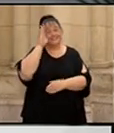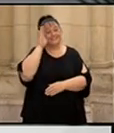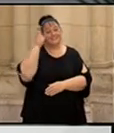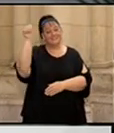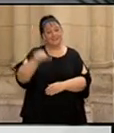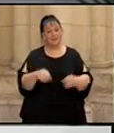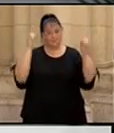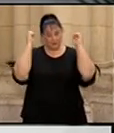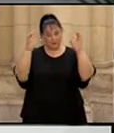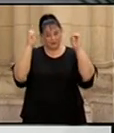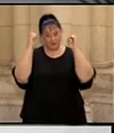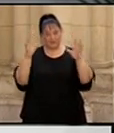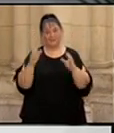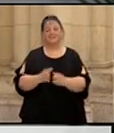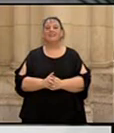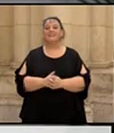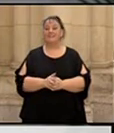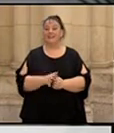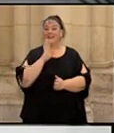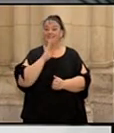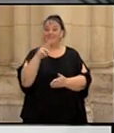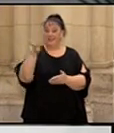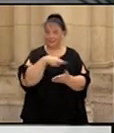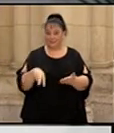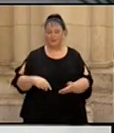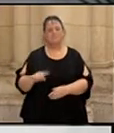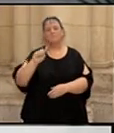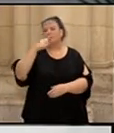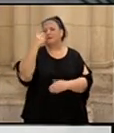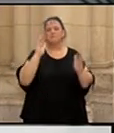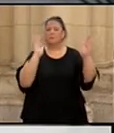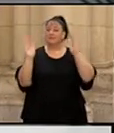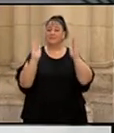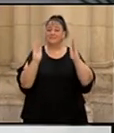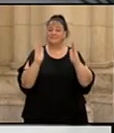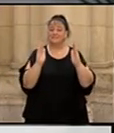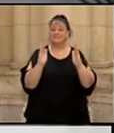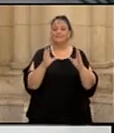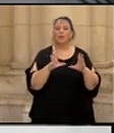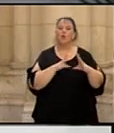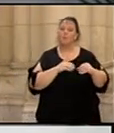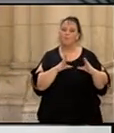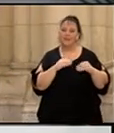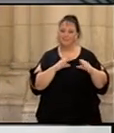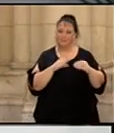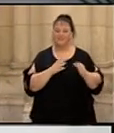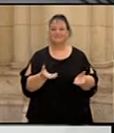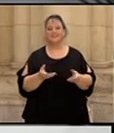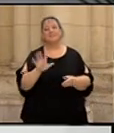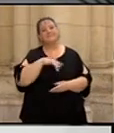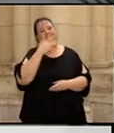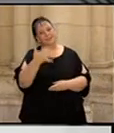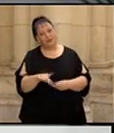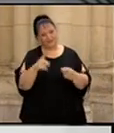la proclamación que hemos hecho de la misma. Primer momento, compasión y